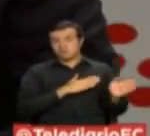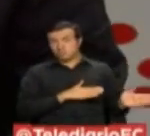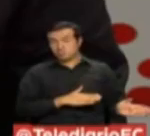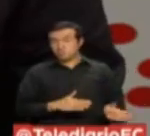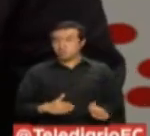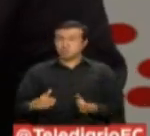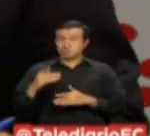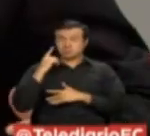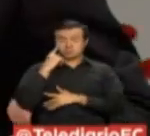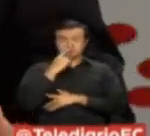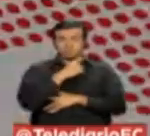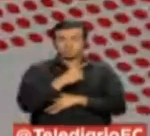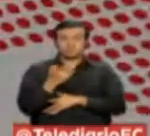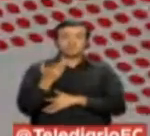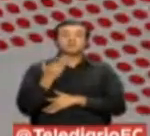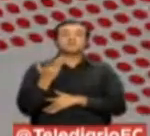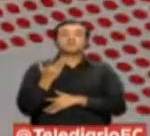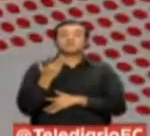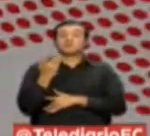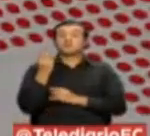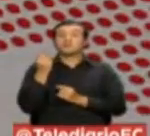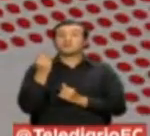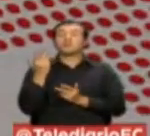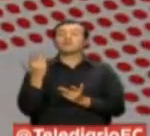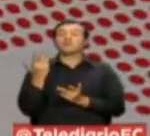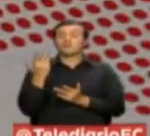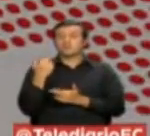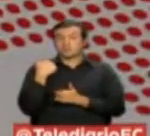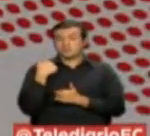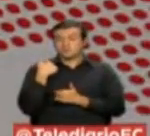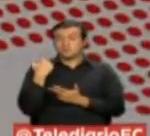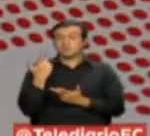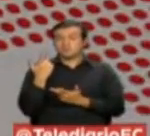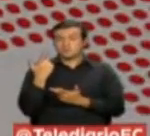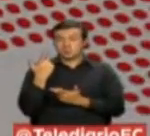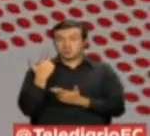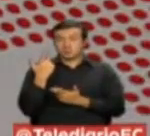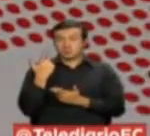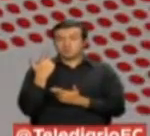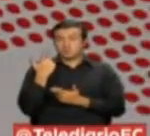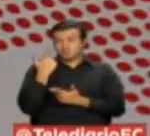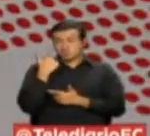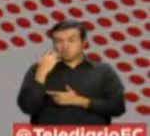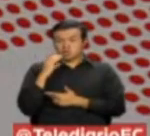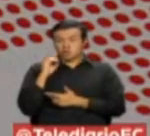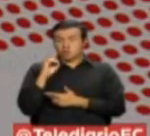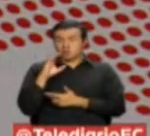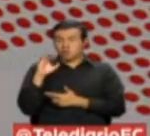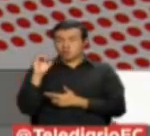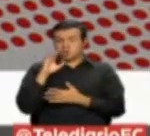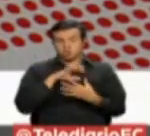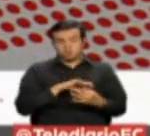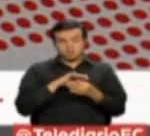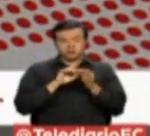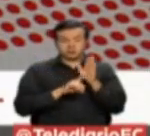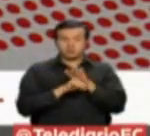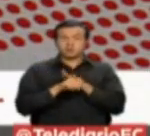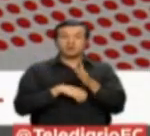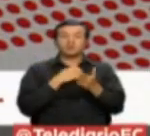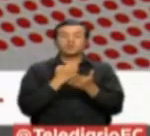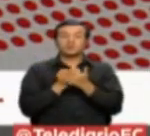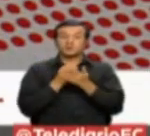dar con estos recursos y con los responsables? Bueno, la OCDE, que es la Organización de Cooperación y Desarrollo Económico,